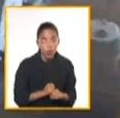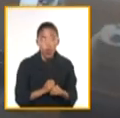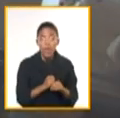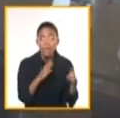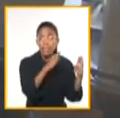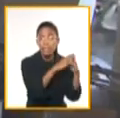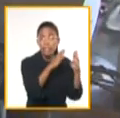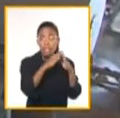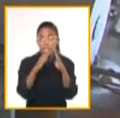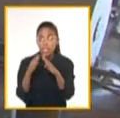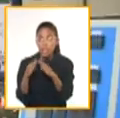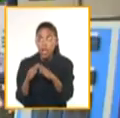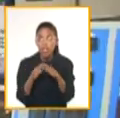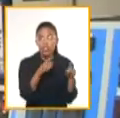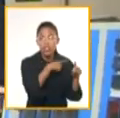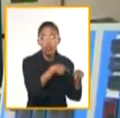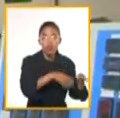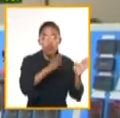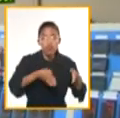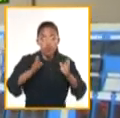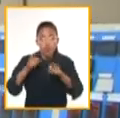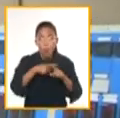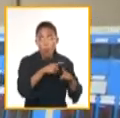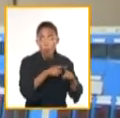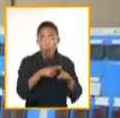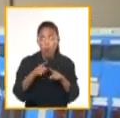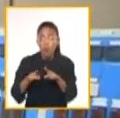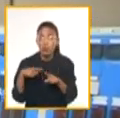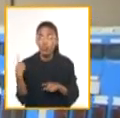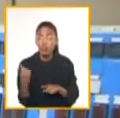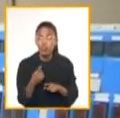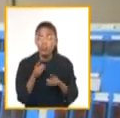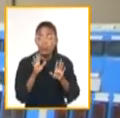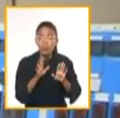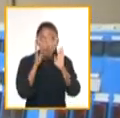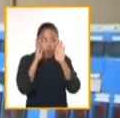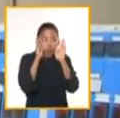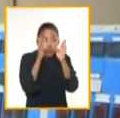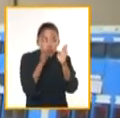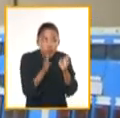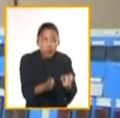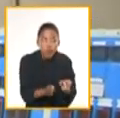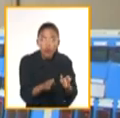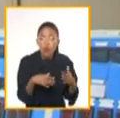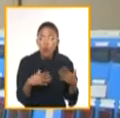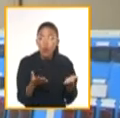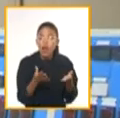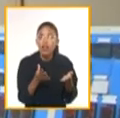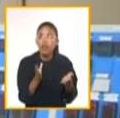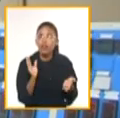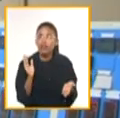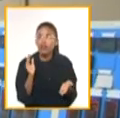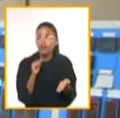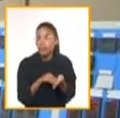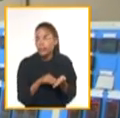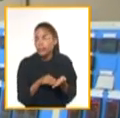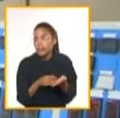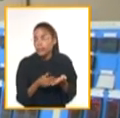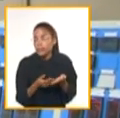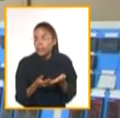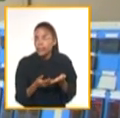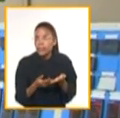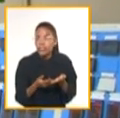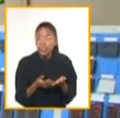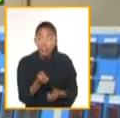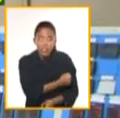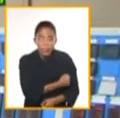en las instalaciones, y estamos enfocados en poner todo